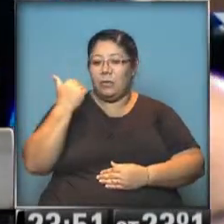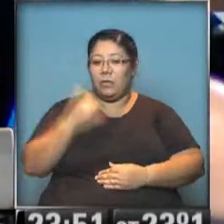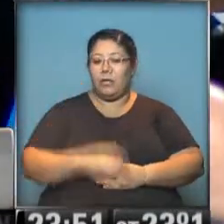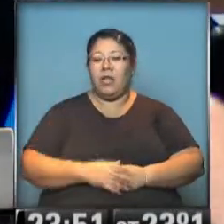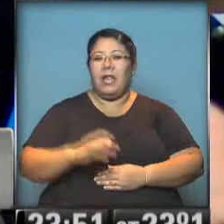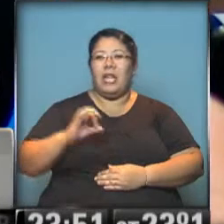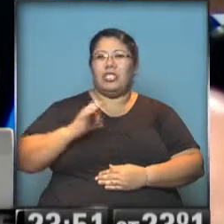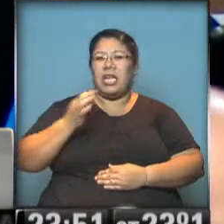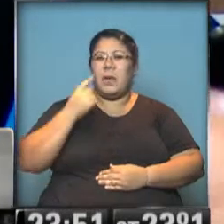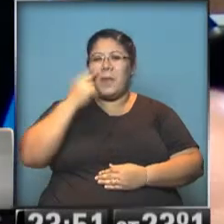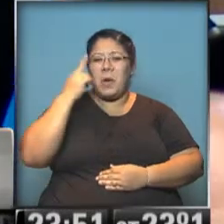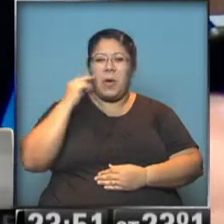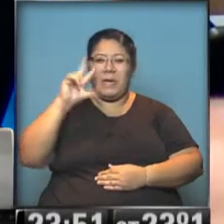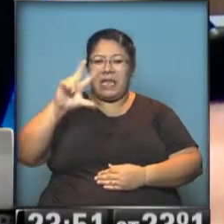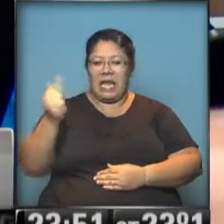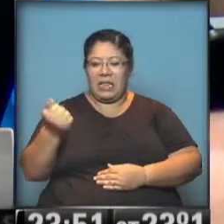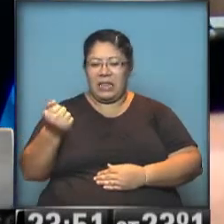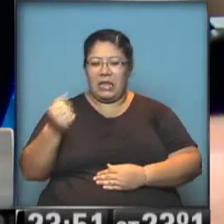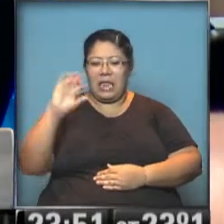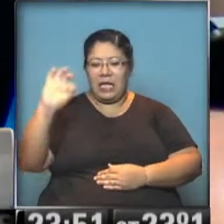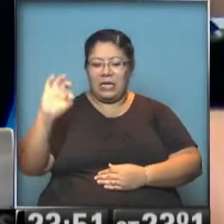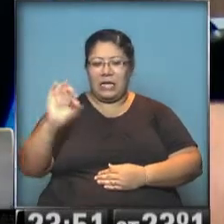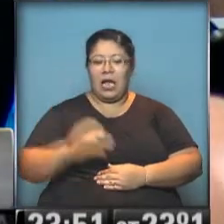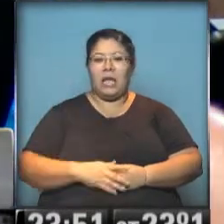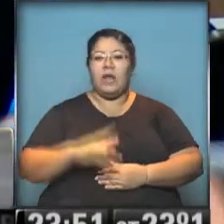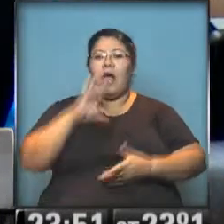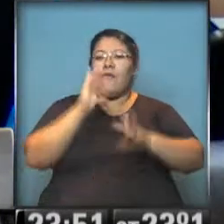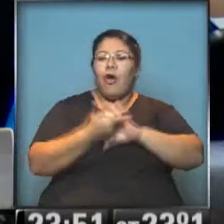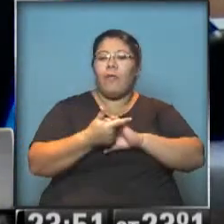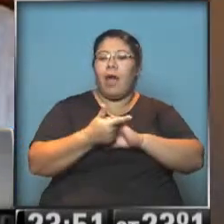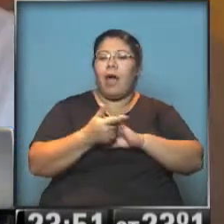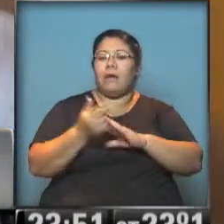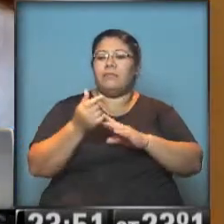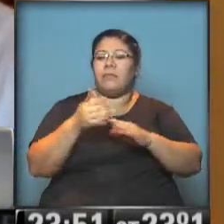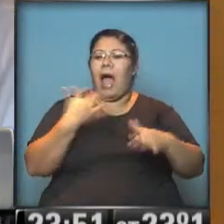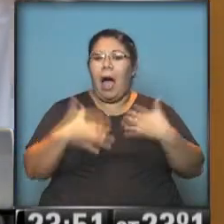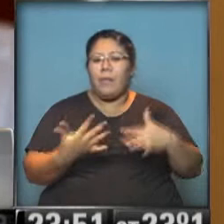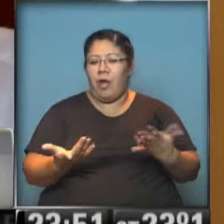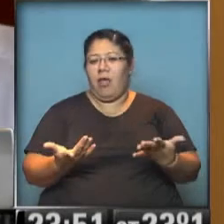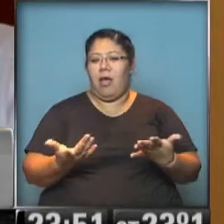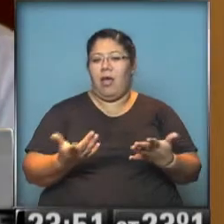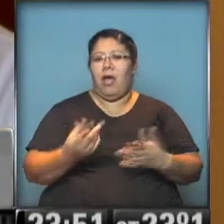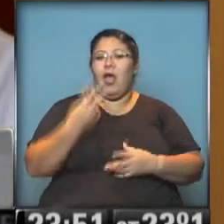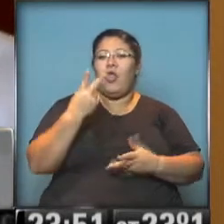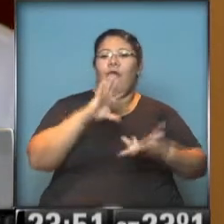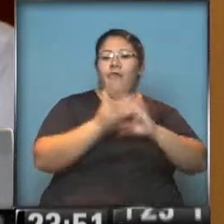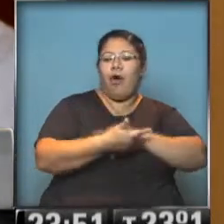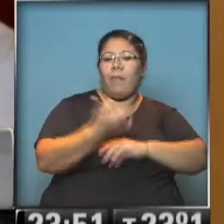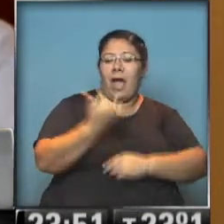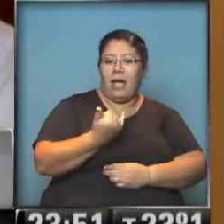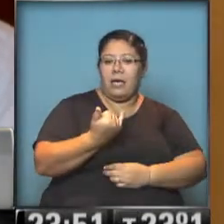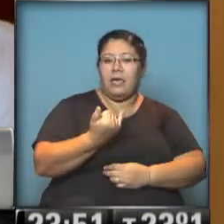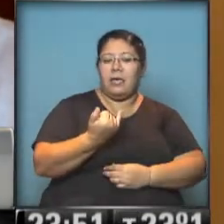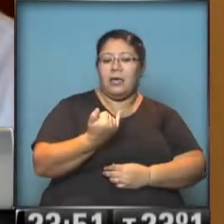de los años 30. Este es el resultado de una gran improvisación. que tiene dos vertientes. Se dieron